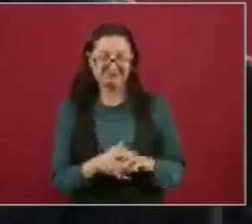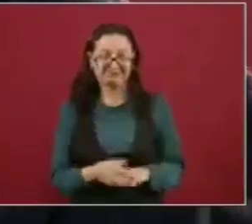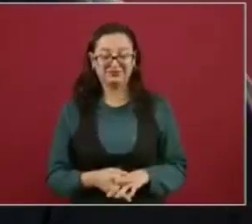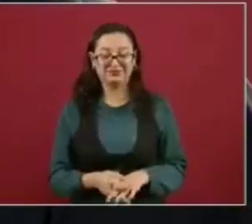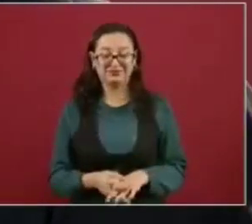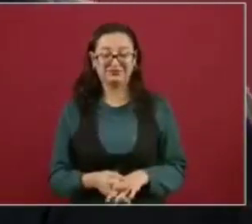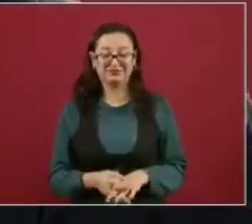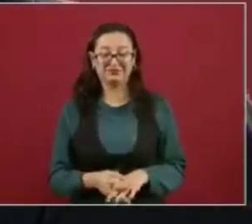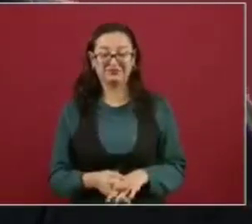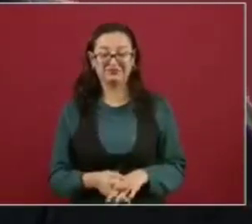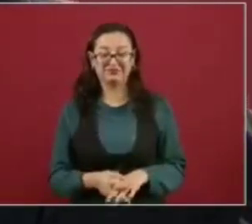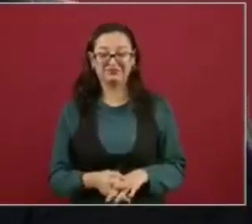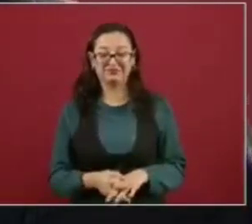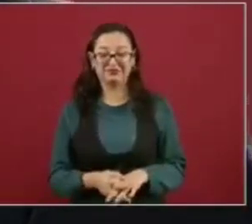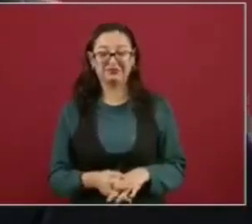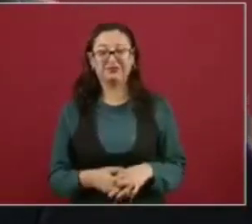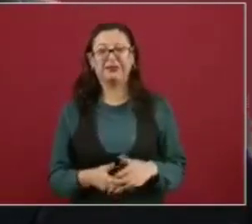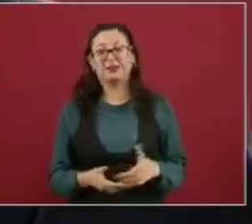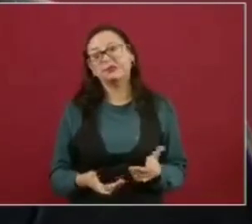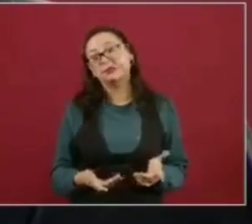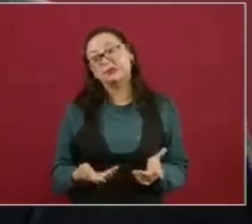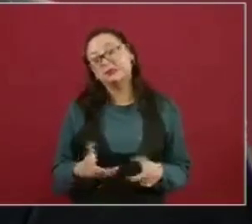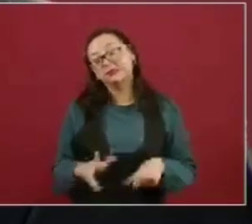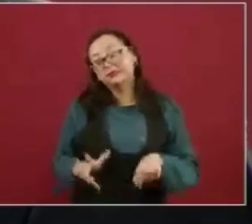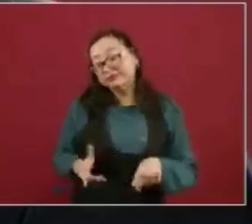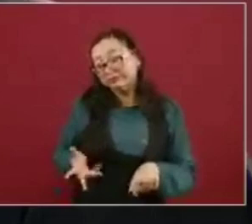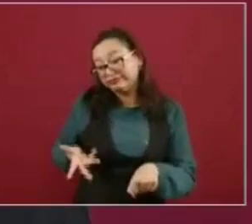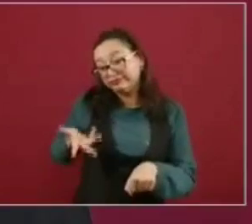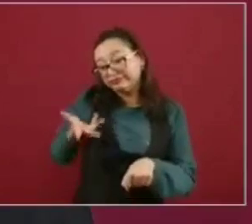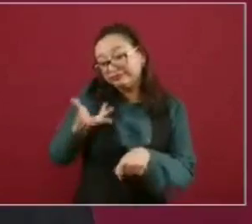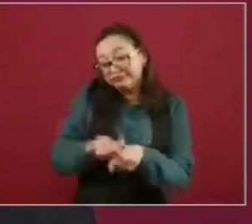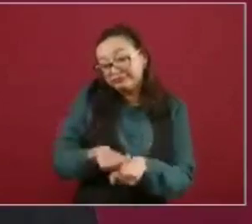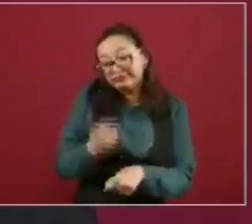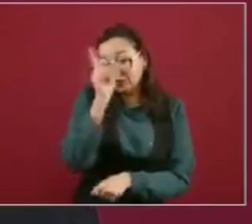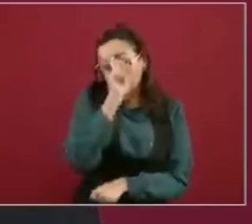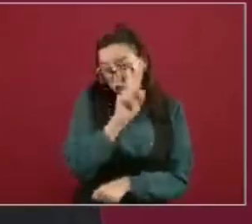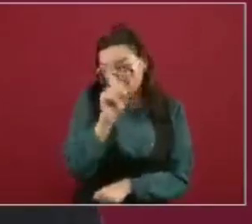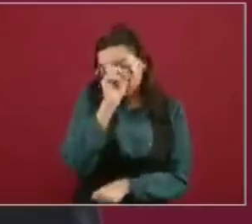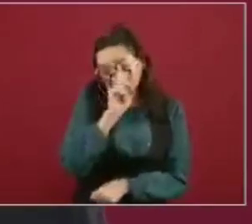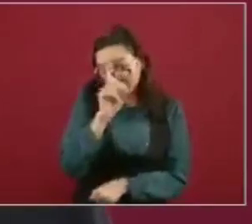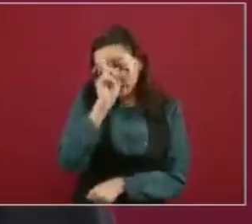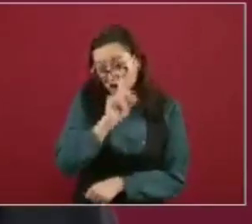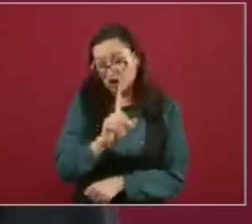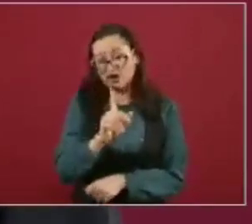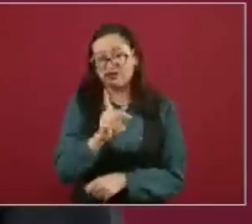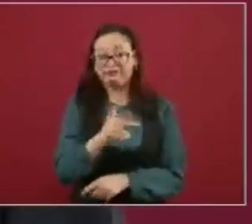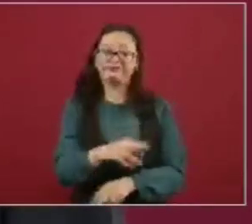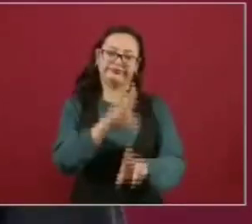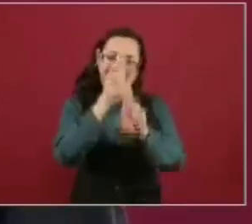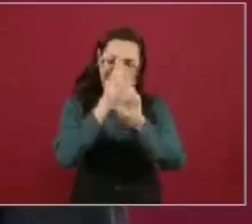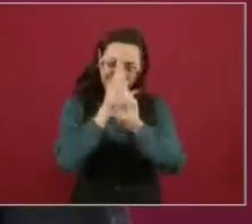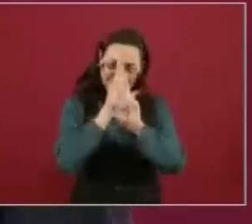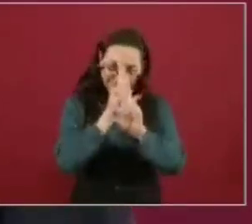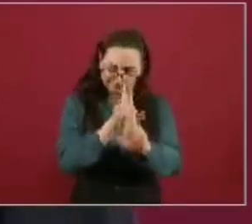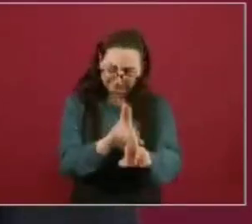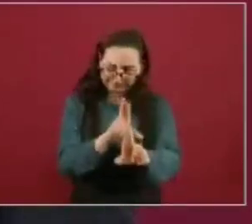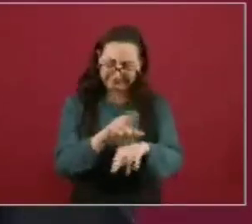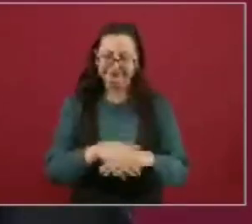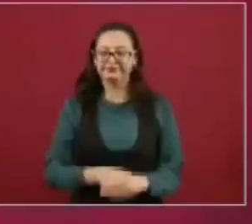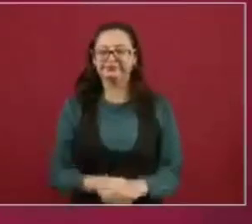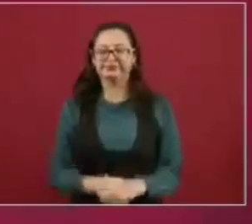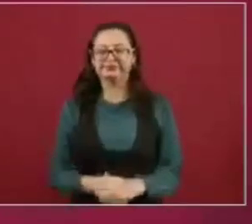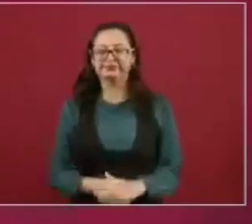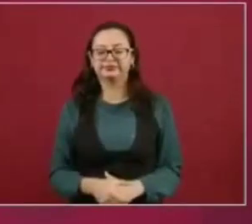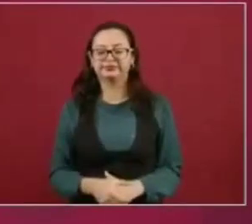No está de más dar un consejo, pues, a nadie, ¿no? Con todo respeto.